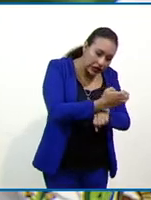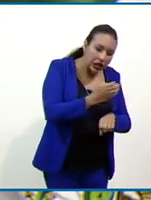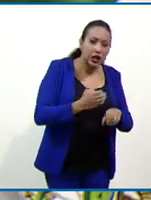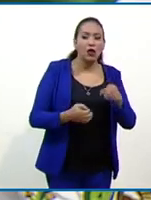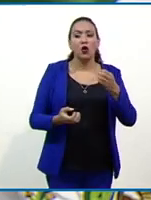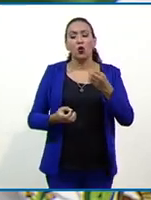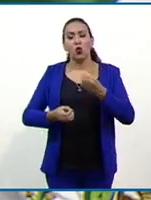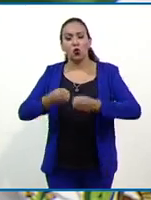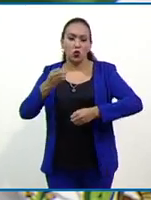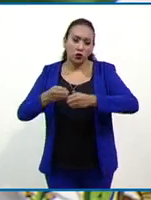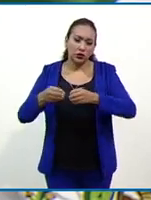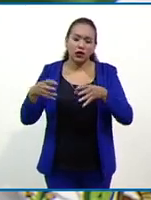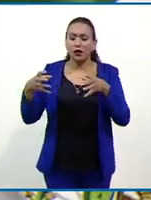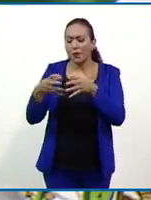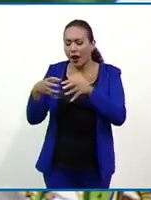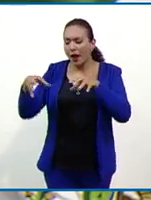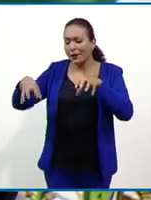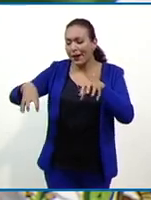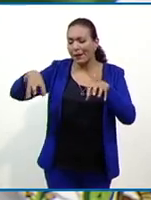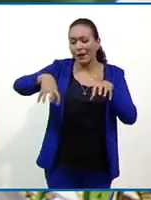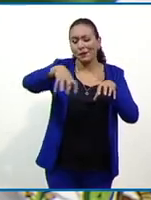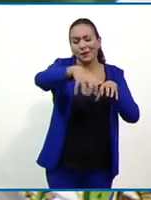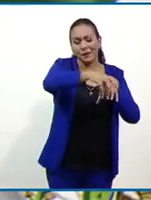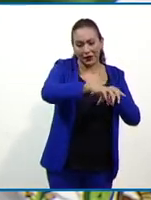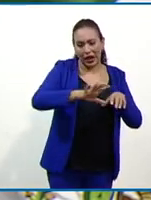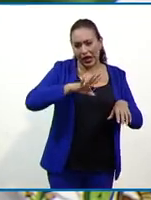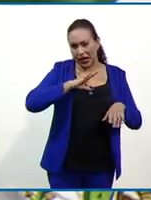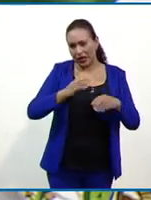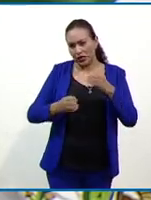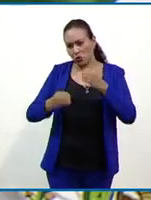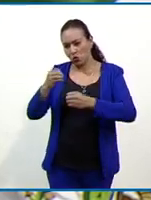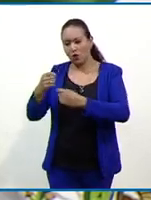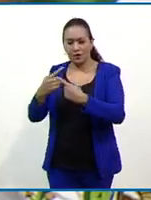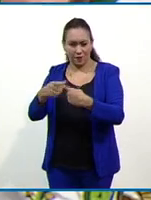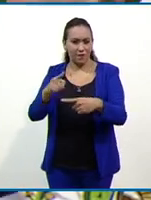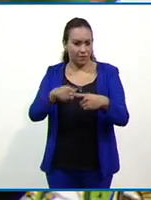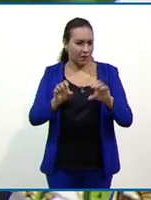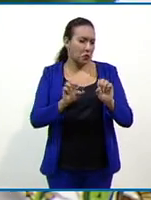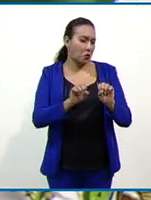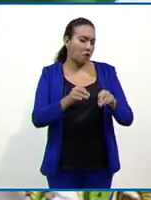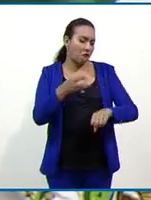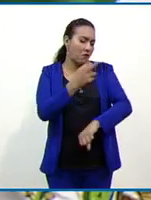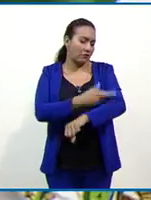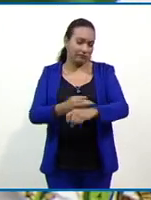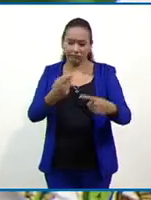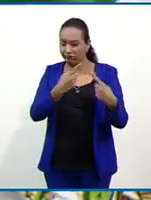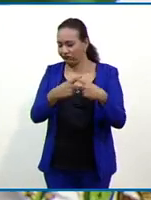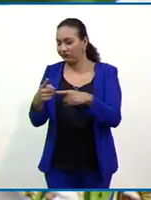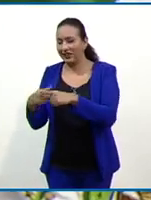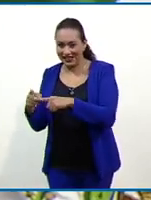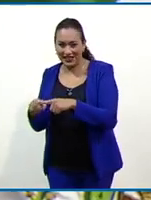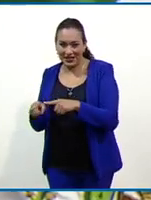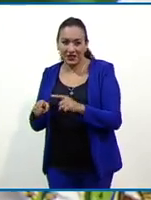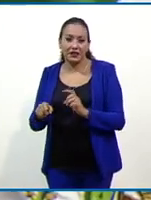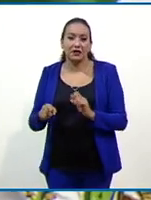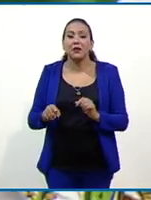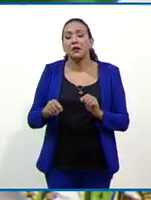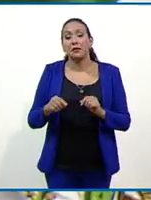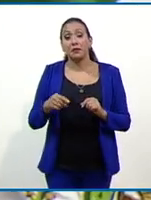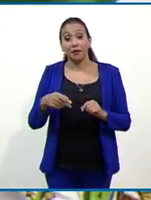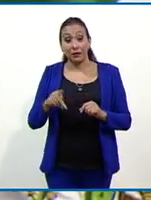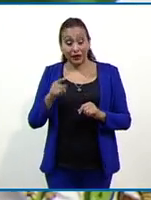los problemas entre particulares que pues, todos cotidianamente tenemos. Es